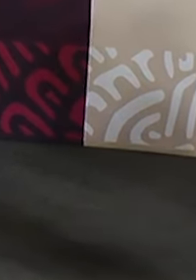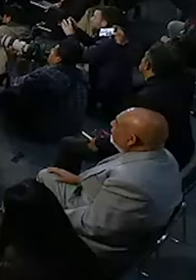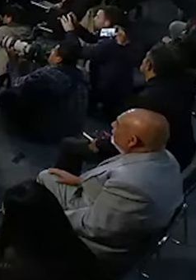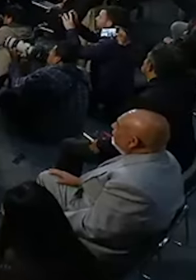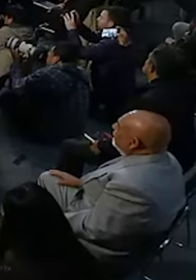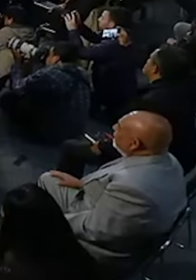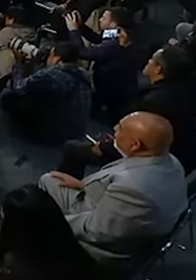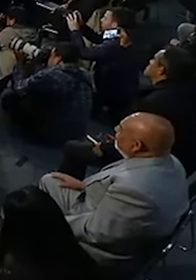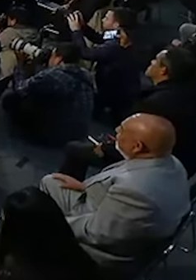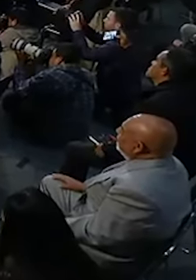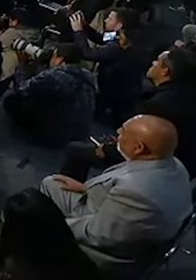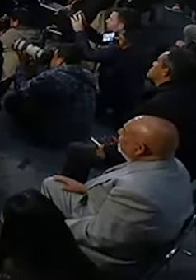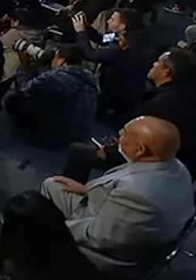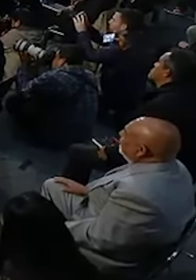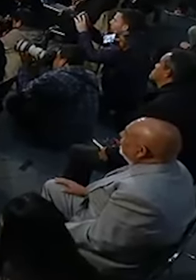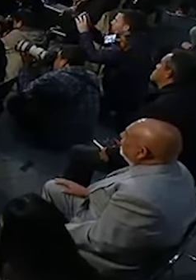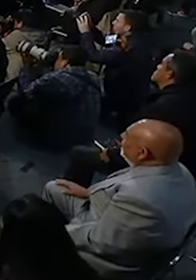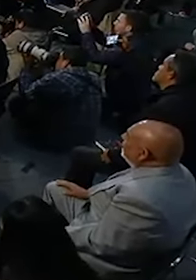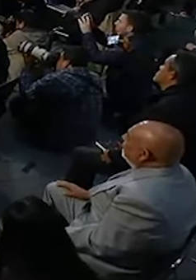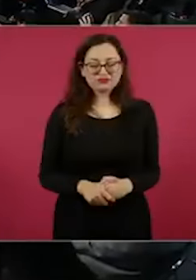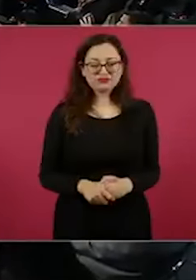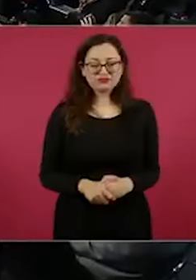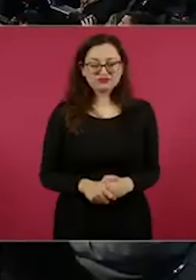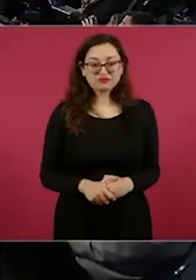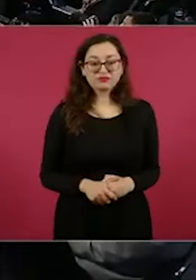presidente? Que